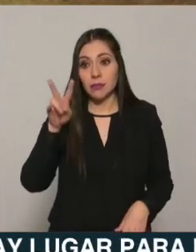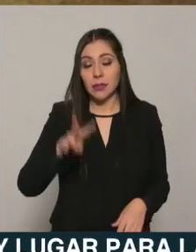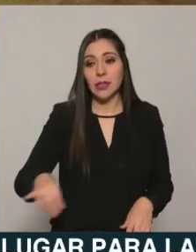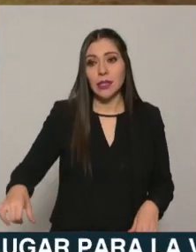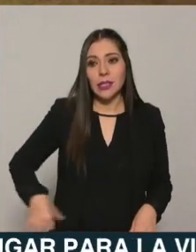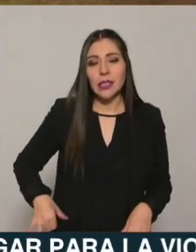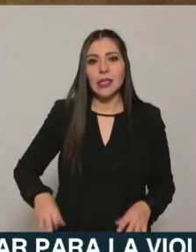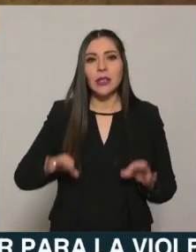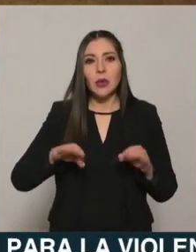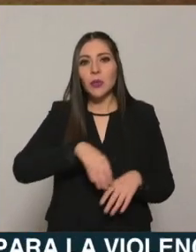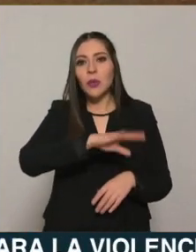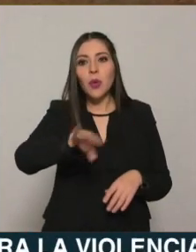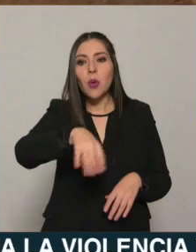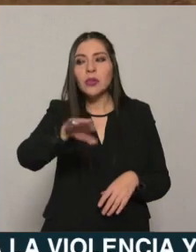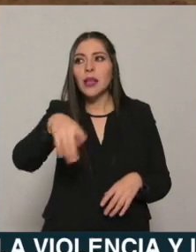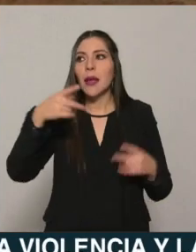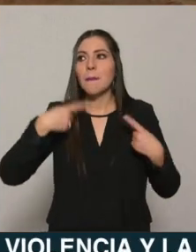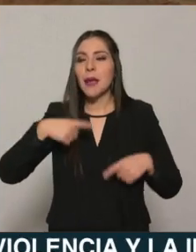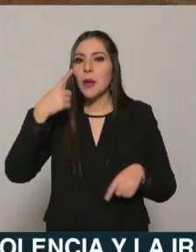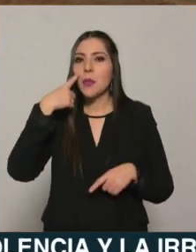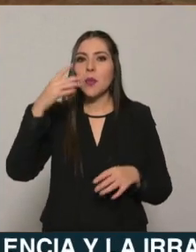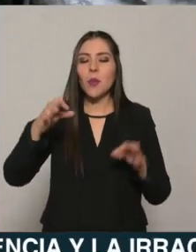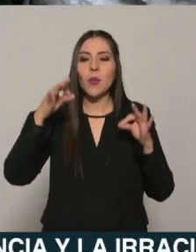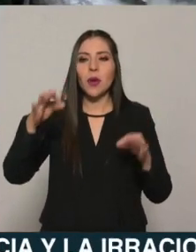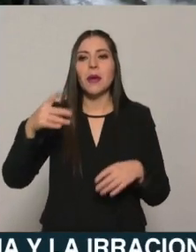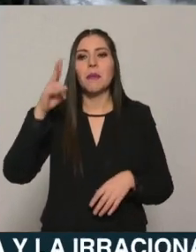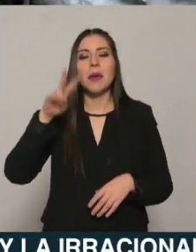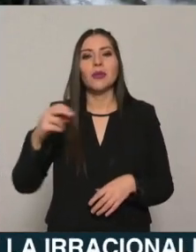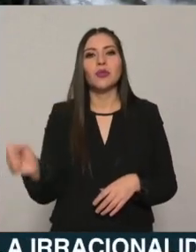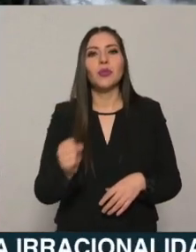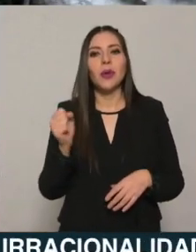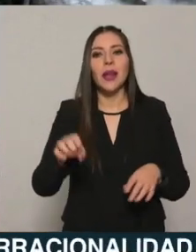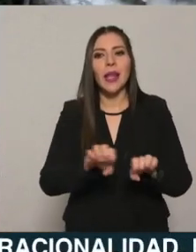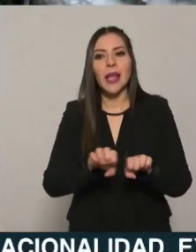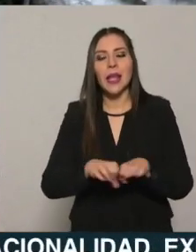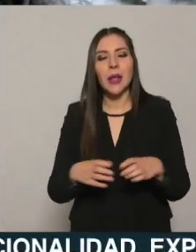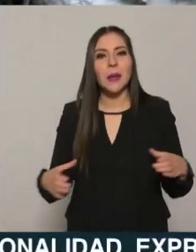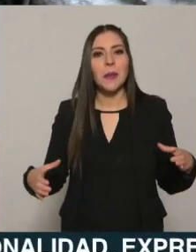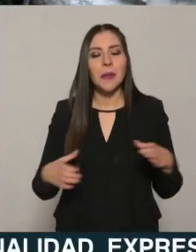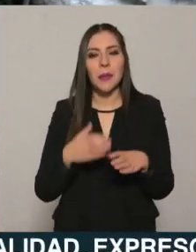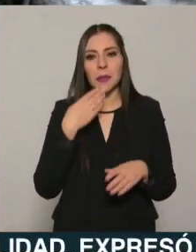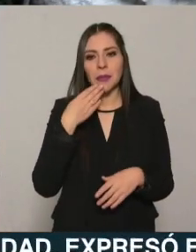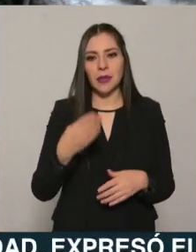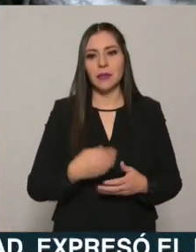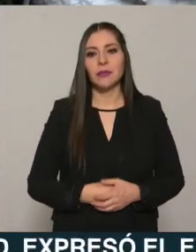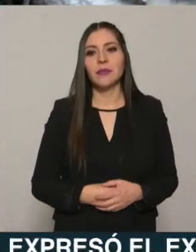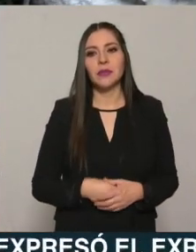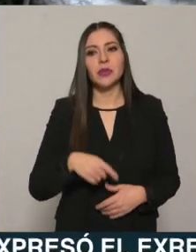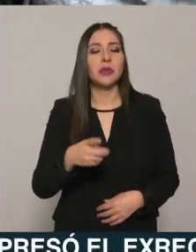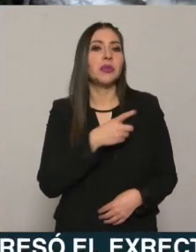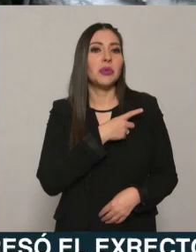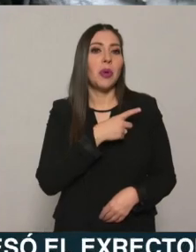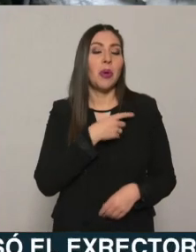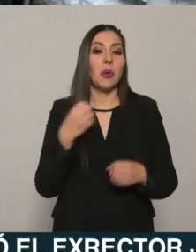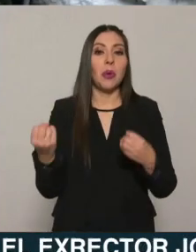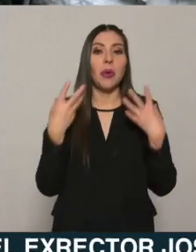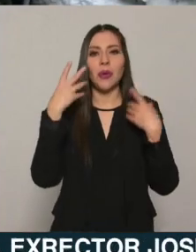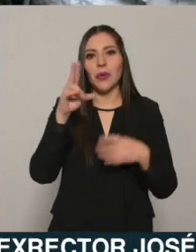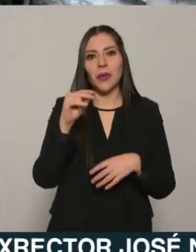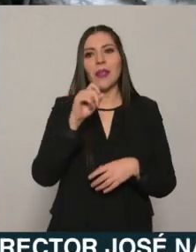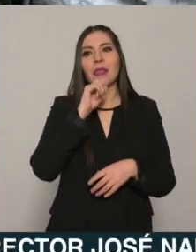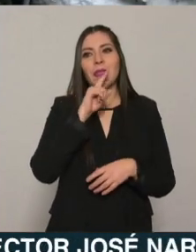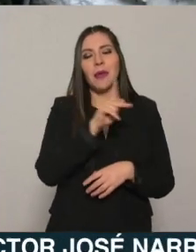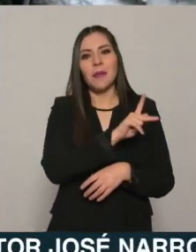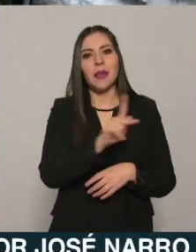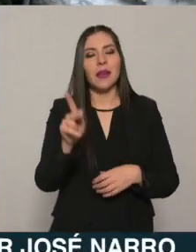gente adecuada, pero pues conseguimos formar un gran equipo, ¿no? Como dices, no estuviste solo, estuviste acompañado de también